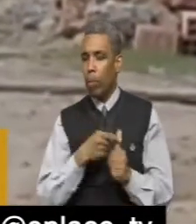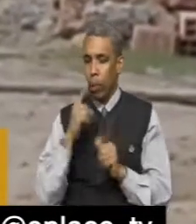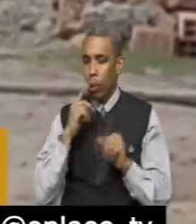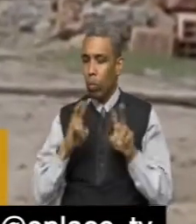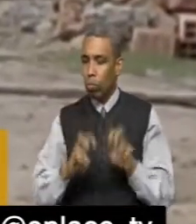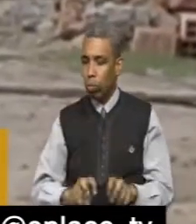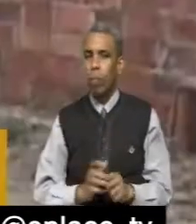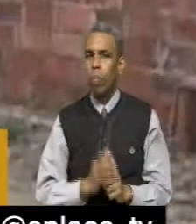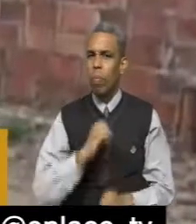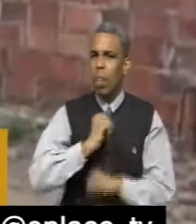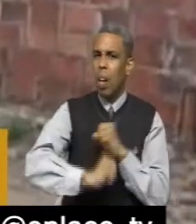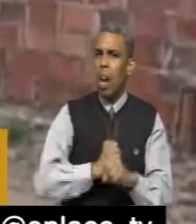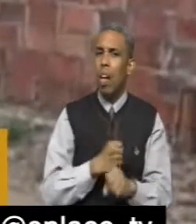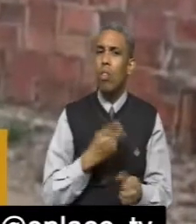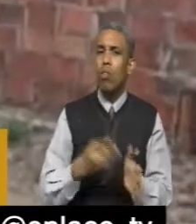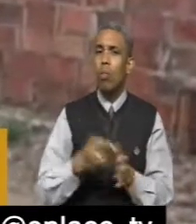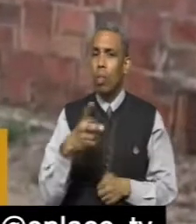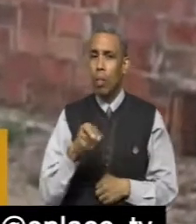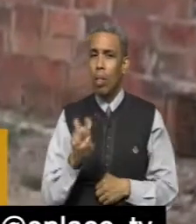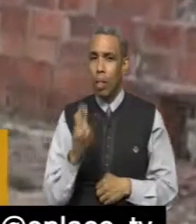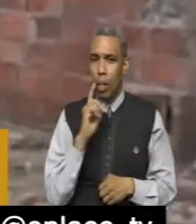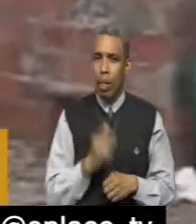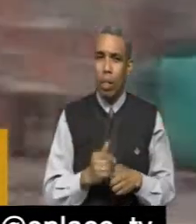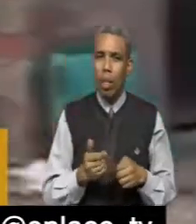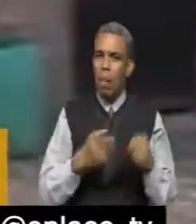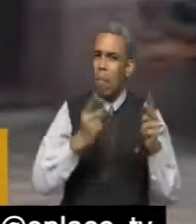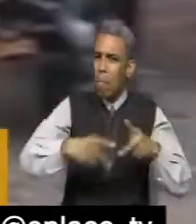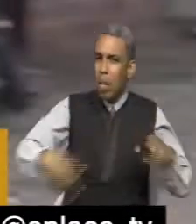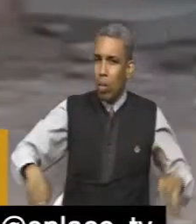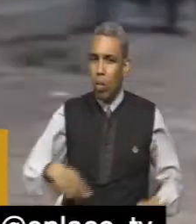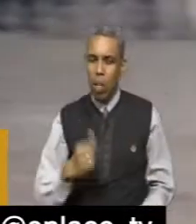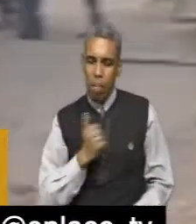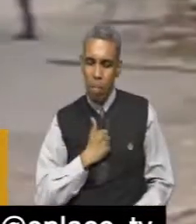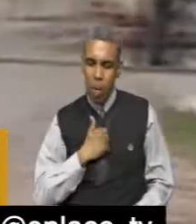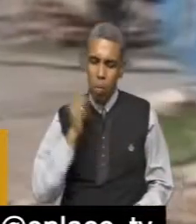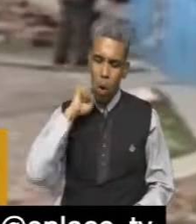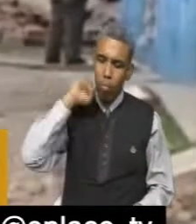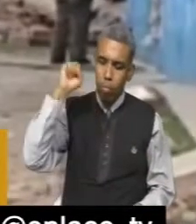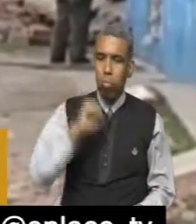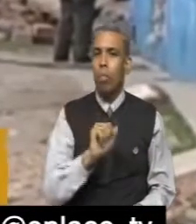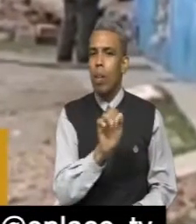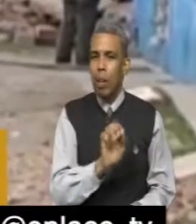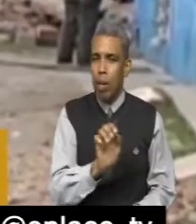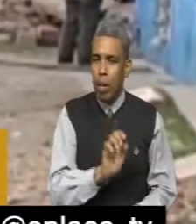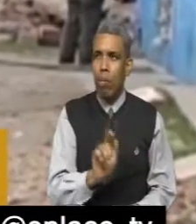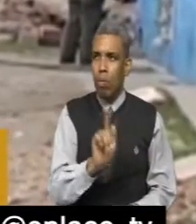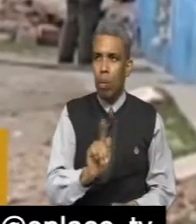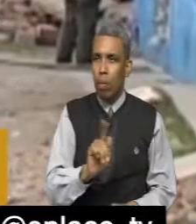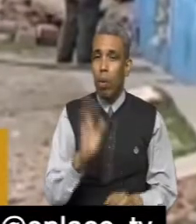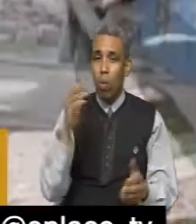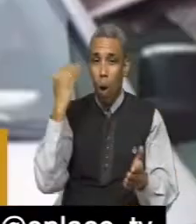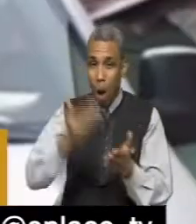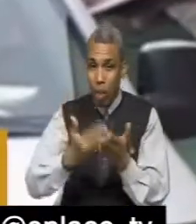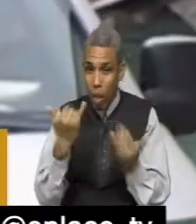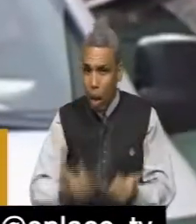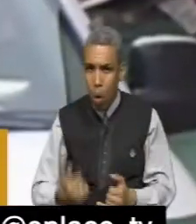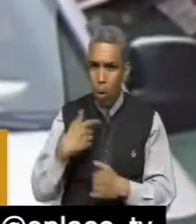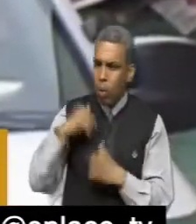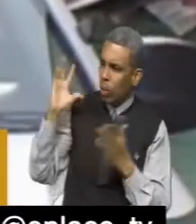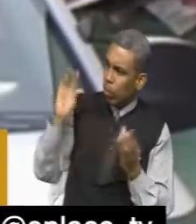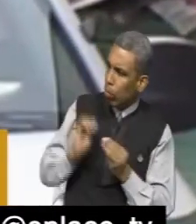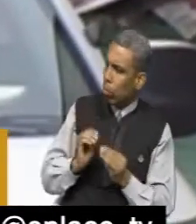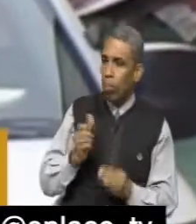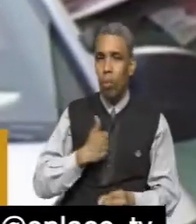quitarse la vida, dos de ellos en el corregimiento El Centro. Las autoridades de salud calificaron estos hechos tan lamentables como un problema de